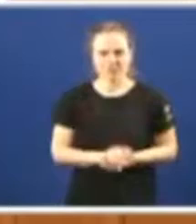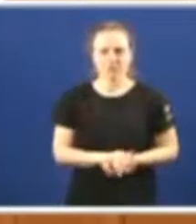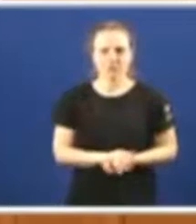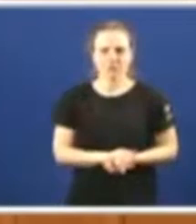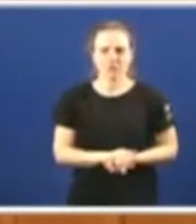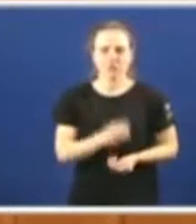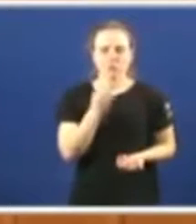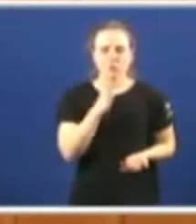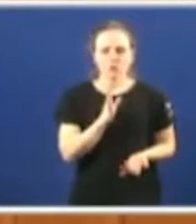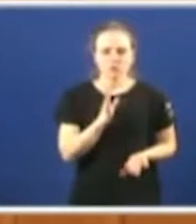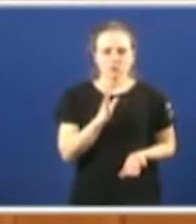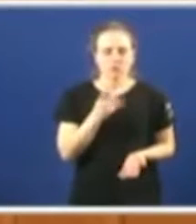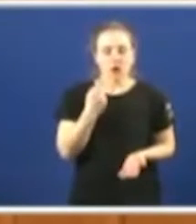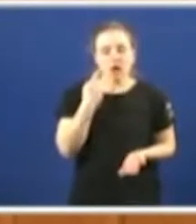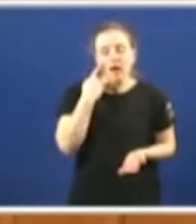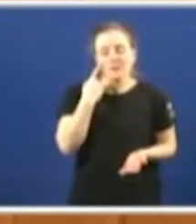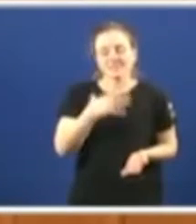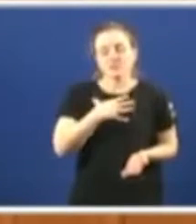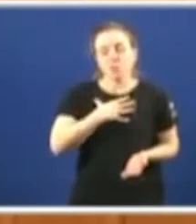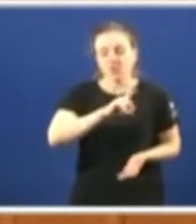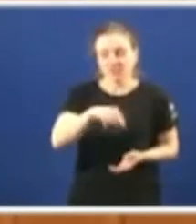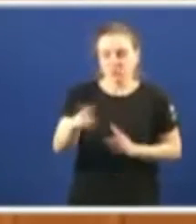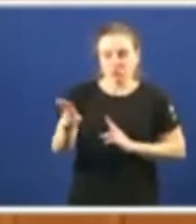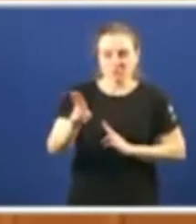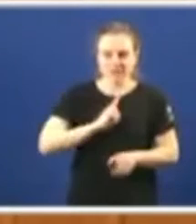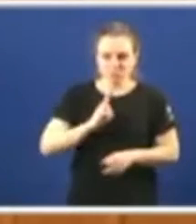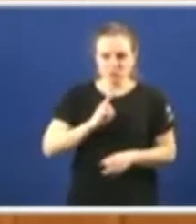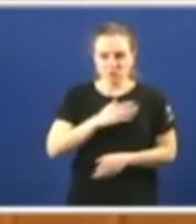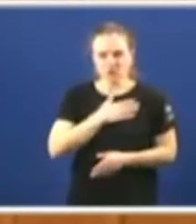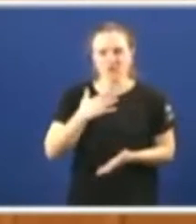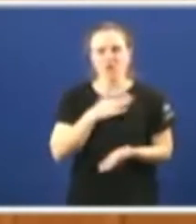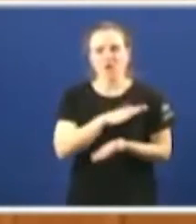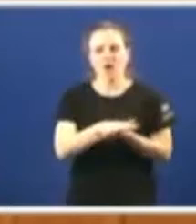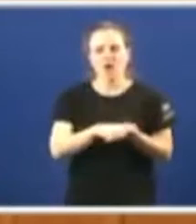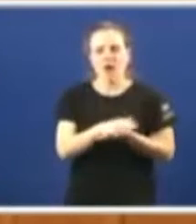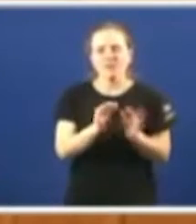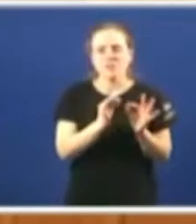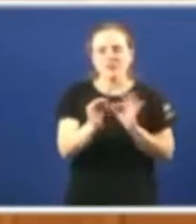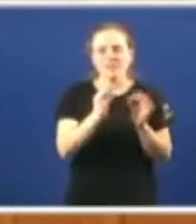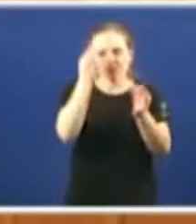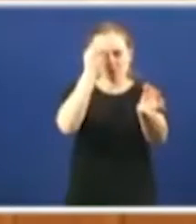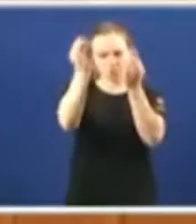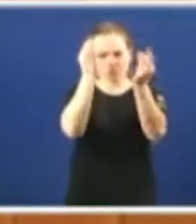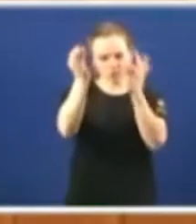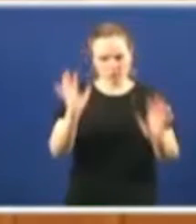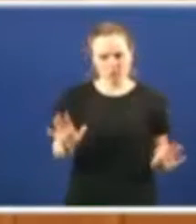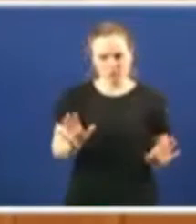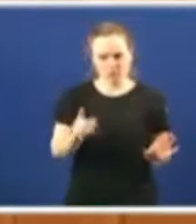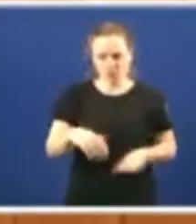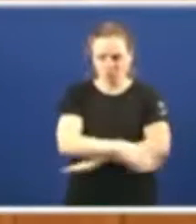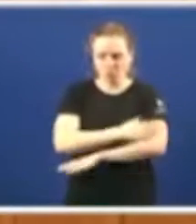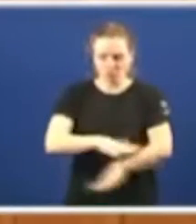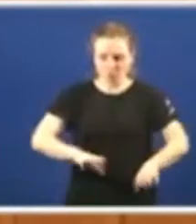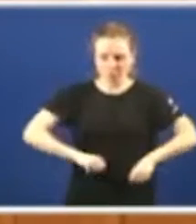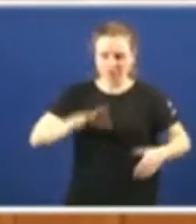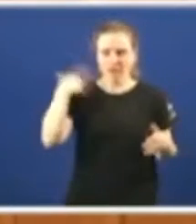gustaríame que fixera tamén, se puidera na súa segunda intervención, falar un pouco máis das medidas concretas que se estiveron tomando dende que gobernan para